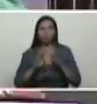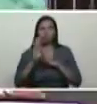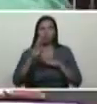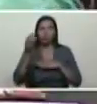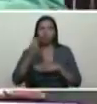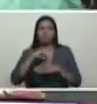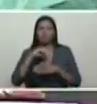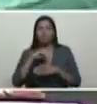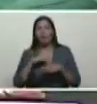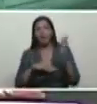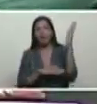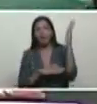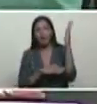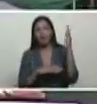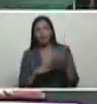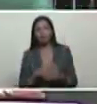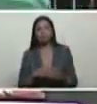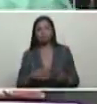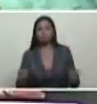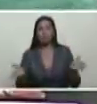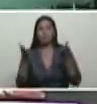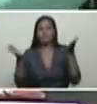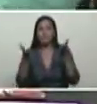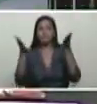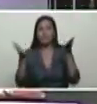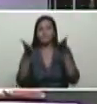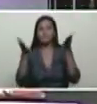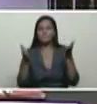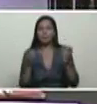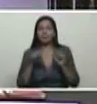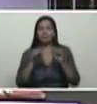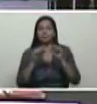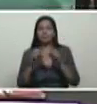Lara. La avanzada progresista de la